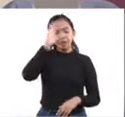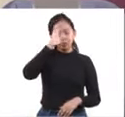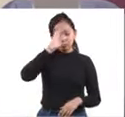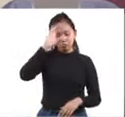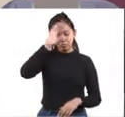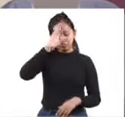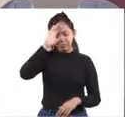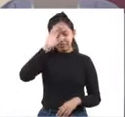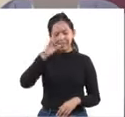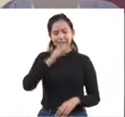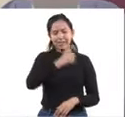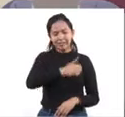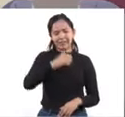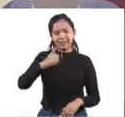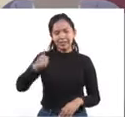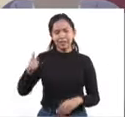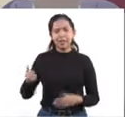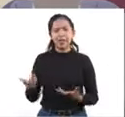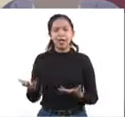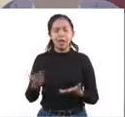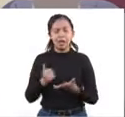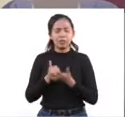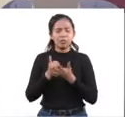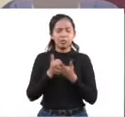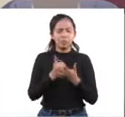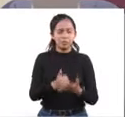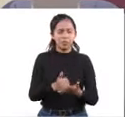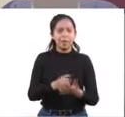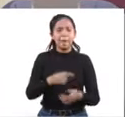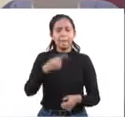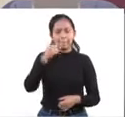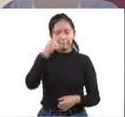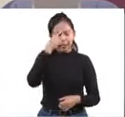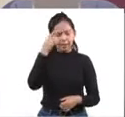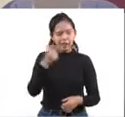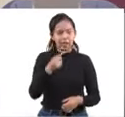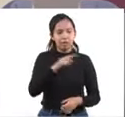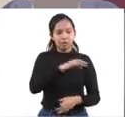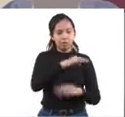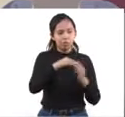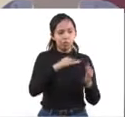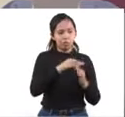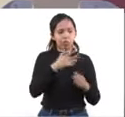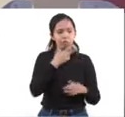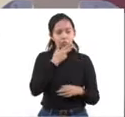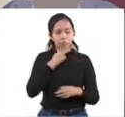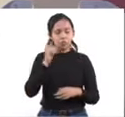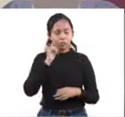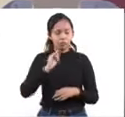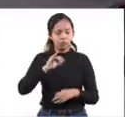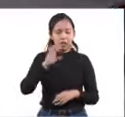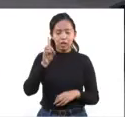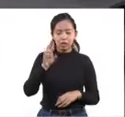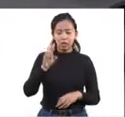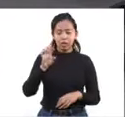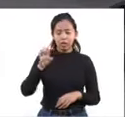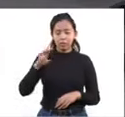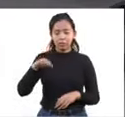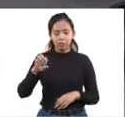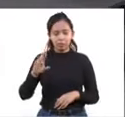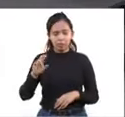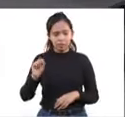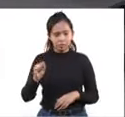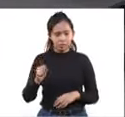que estamos cultivando para empoderar a todos los Dreamers que puedan participar, ejercer